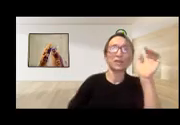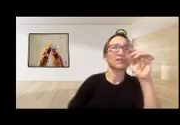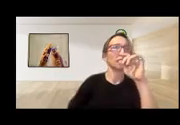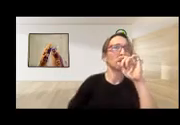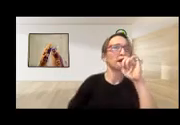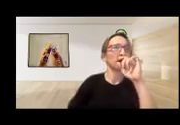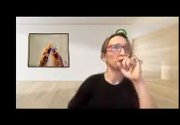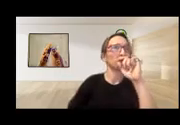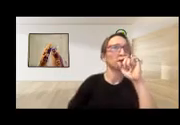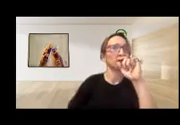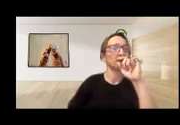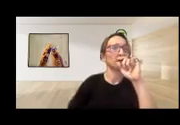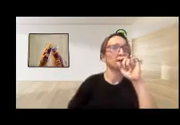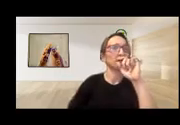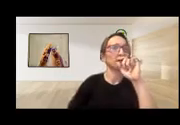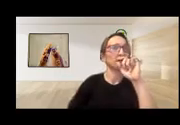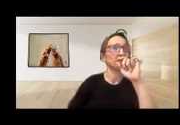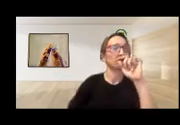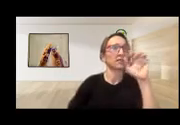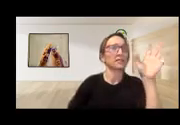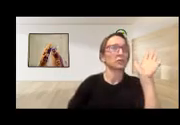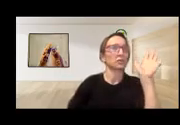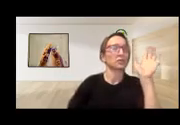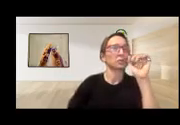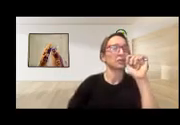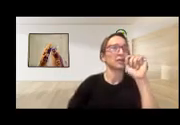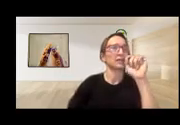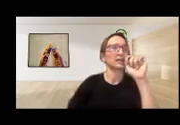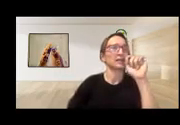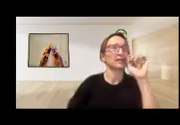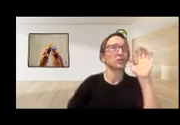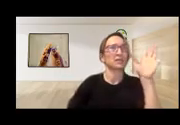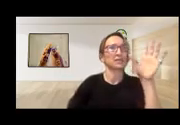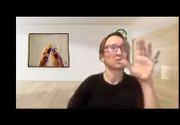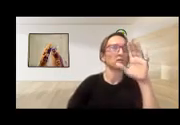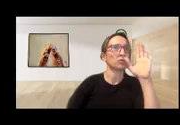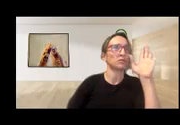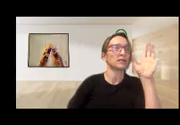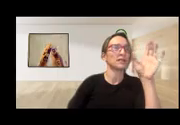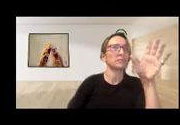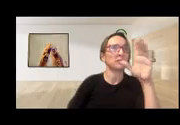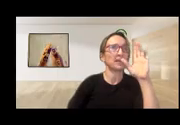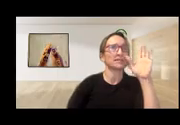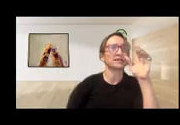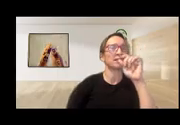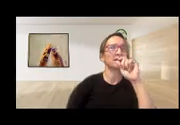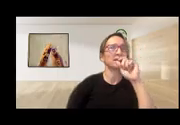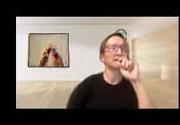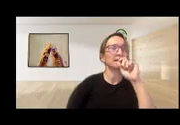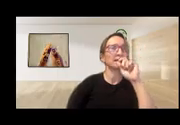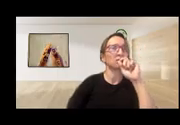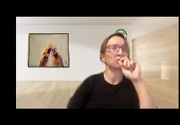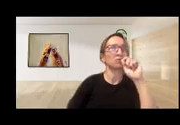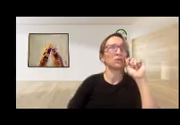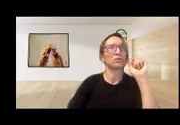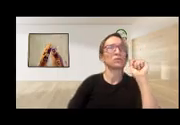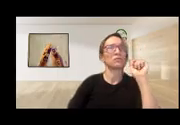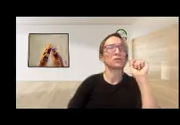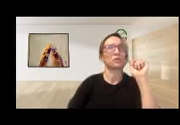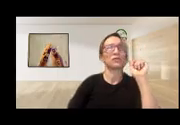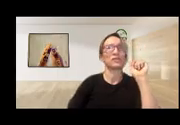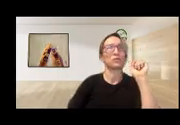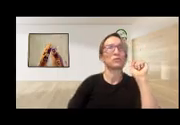Mientras tanto, ellos siguen trabajando pues hacer todo esto de la categorización, de la limpieza y de